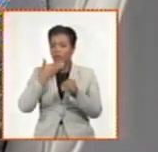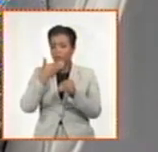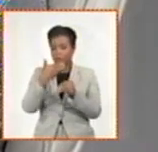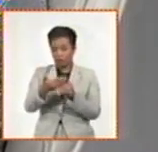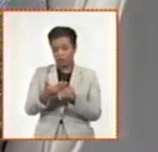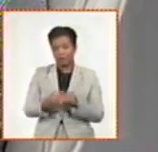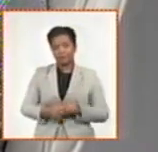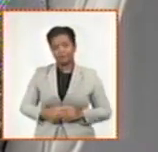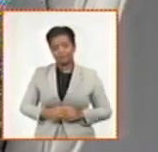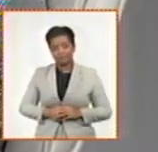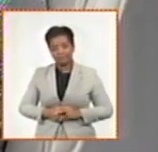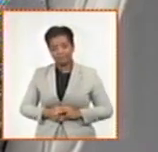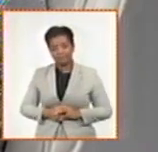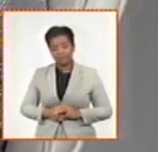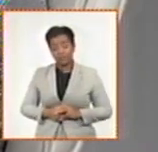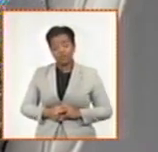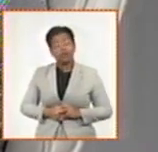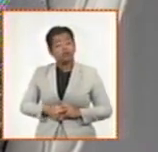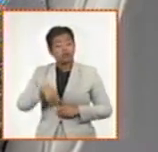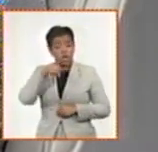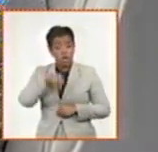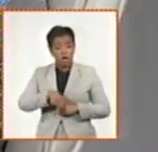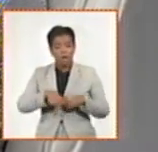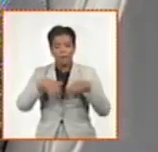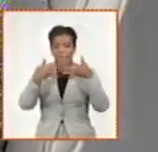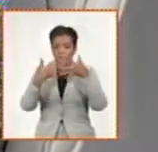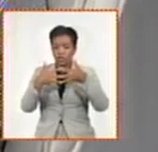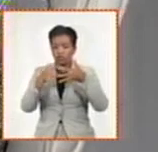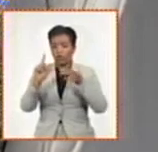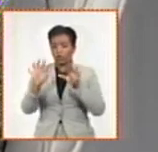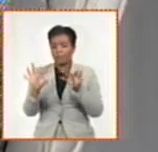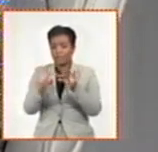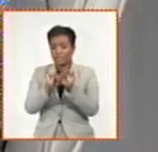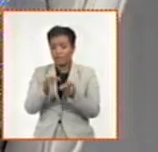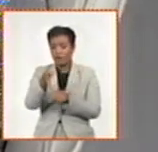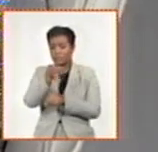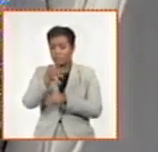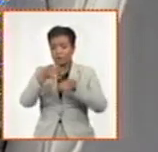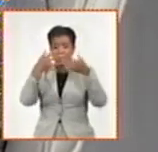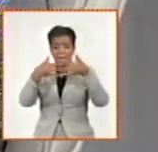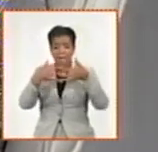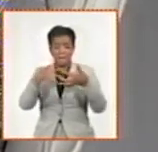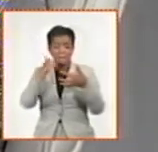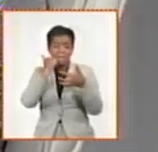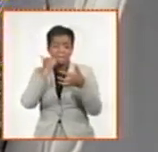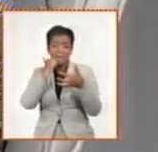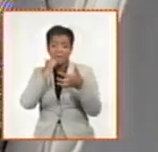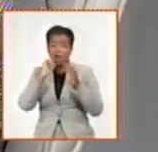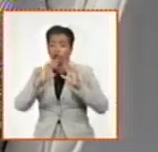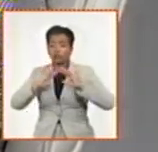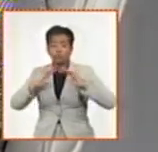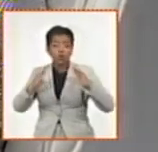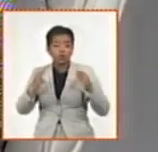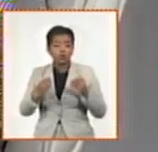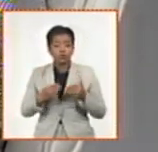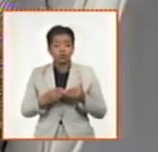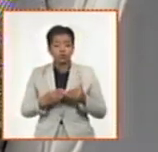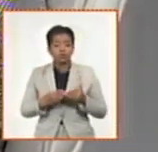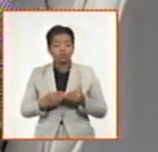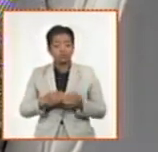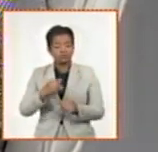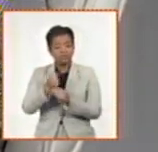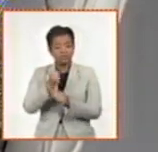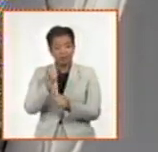estamos obteniendo. Hoy los principales productores de la cooperativa y del municipio, los que más producen, todos aplican la